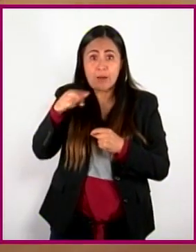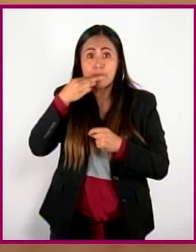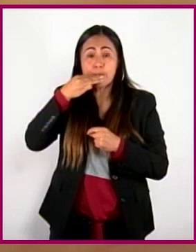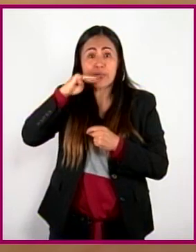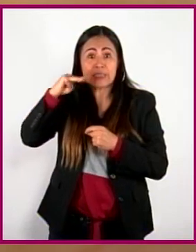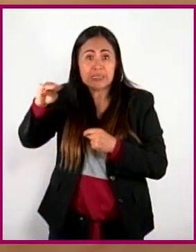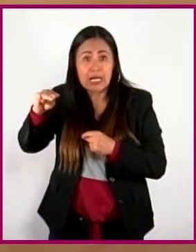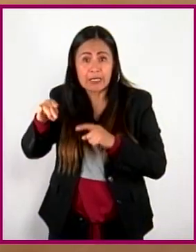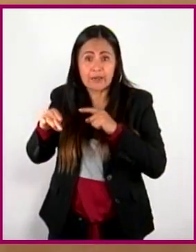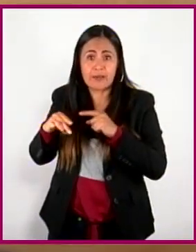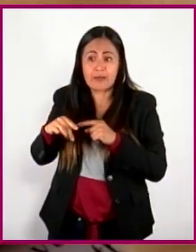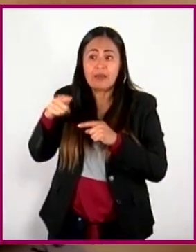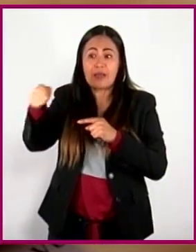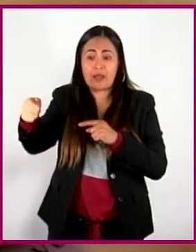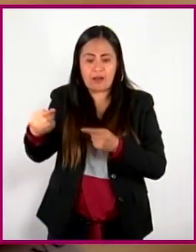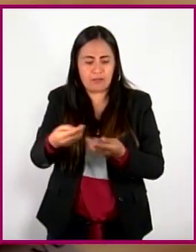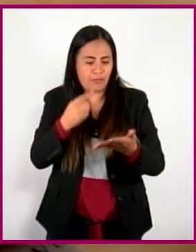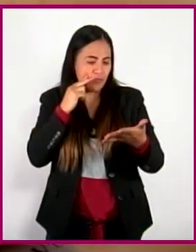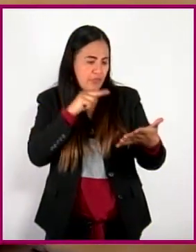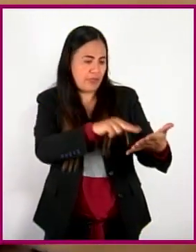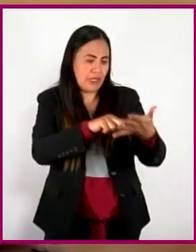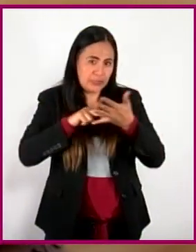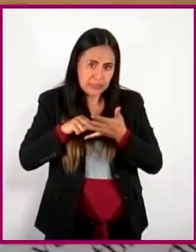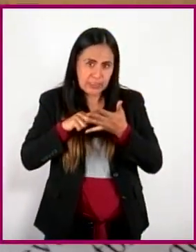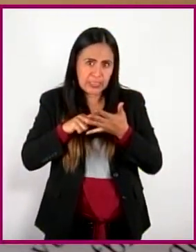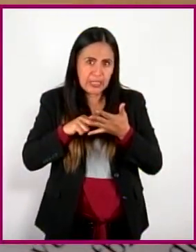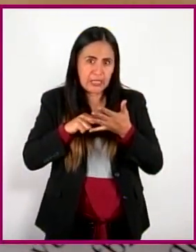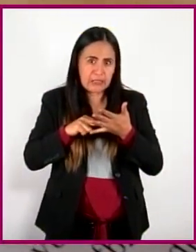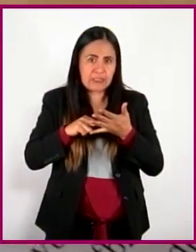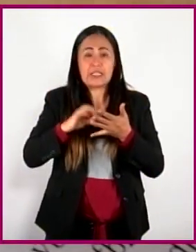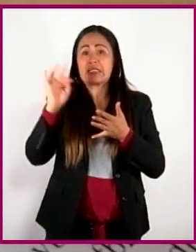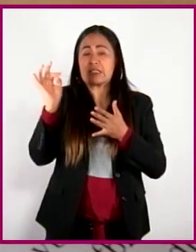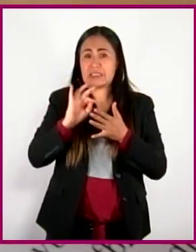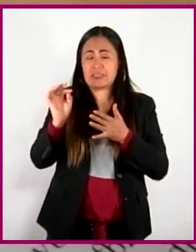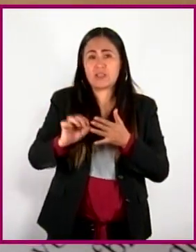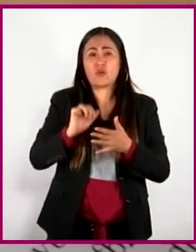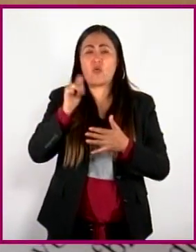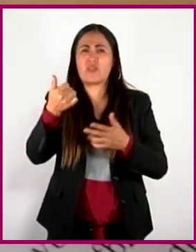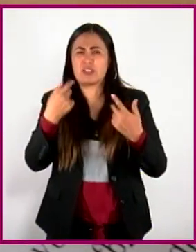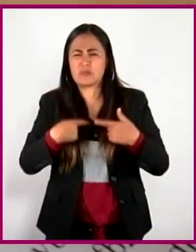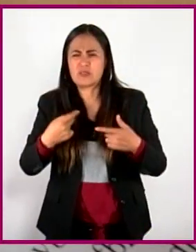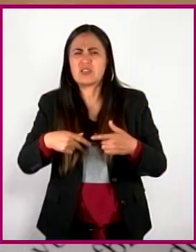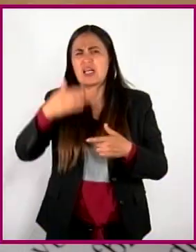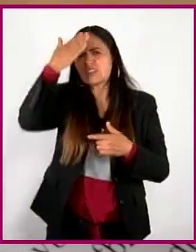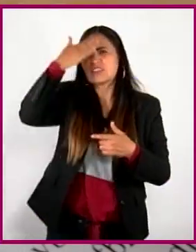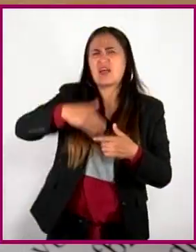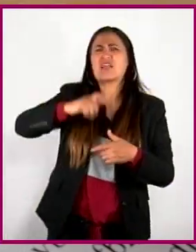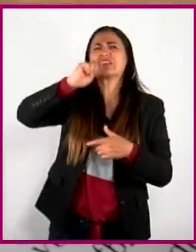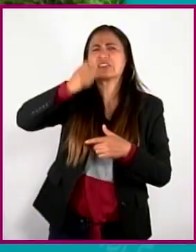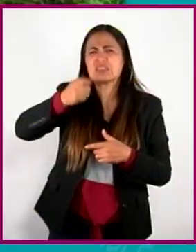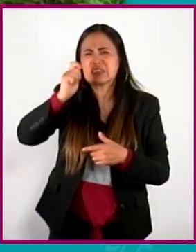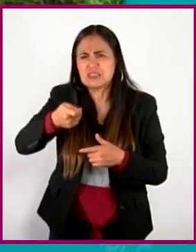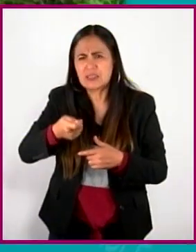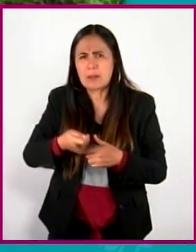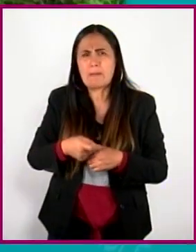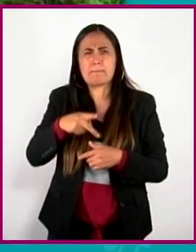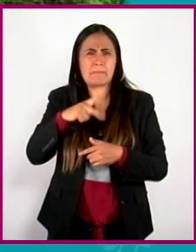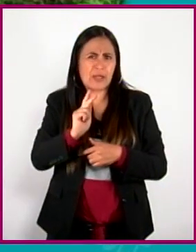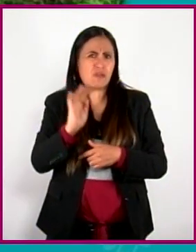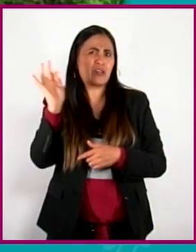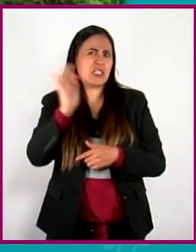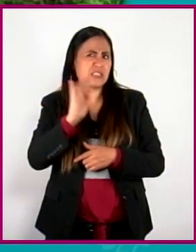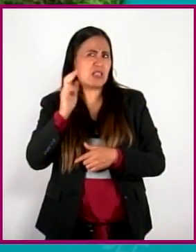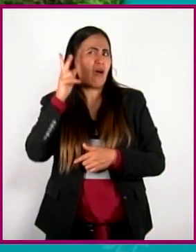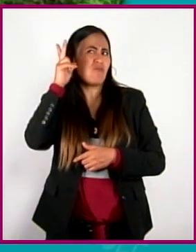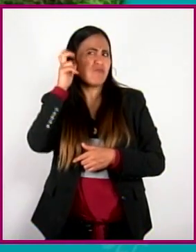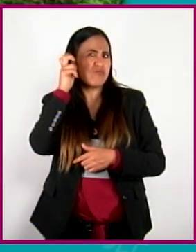por un canal y cualquiera podría estar conectado a ese canal, incluyendo enemigos potenciales que quieren saber lo que se dice y que pueden escuchar y